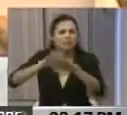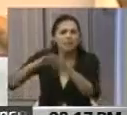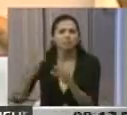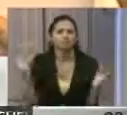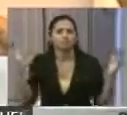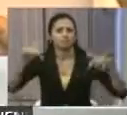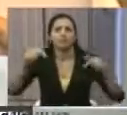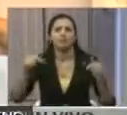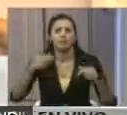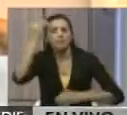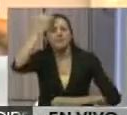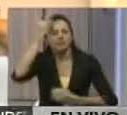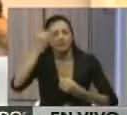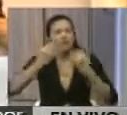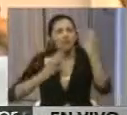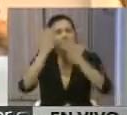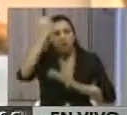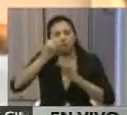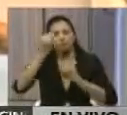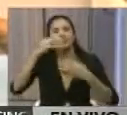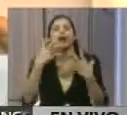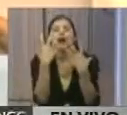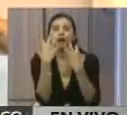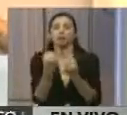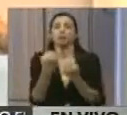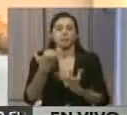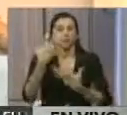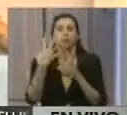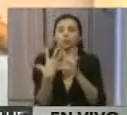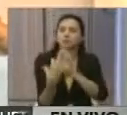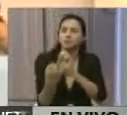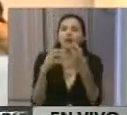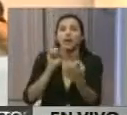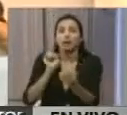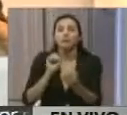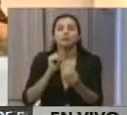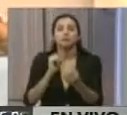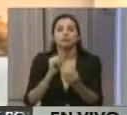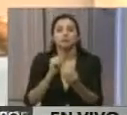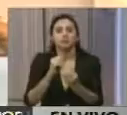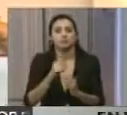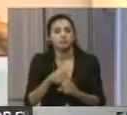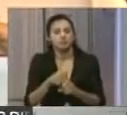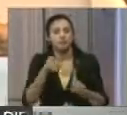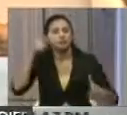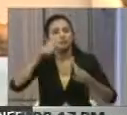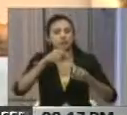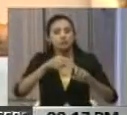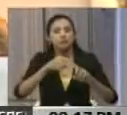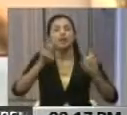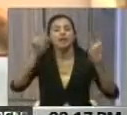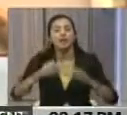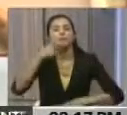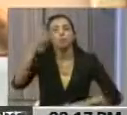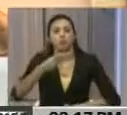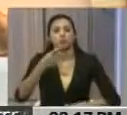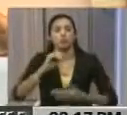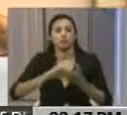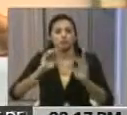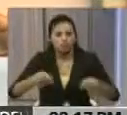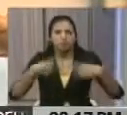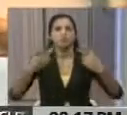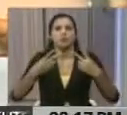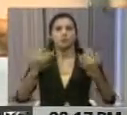a repensarnos, a entendernos y a elaborar la nueva subjetividad política que es un renacimiento. Estos intelectuales se